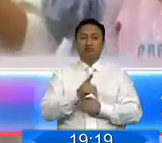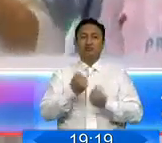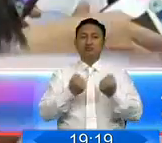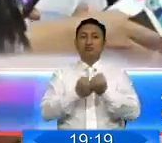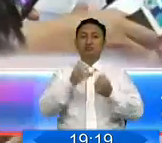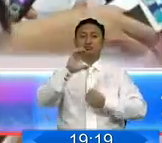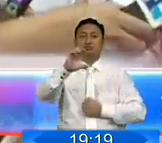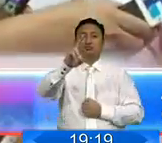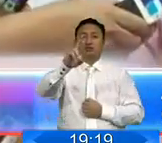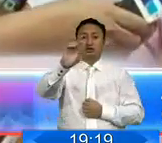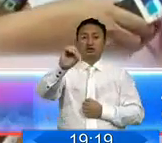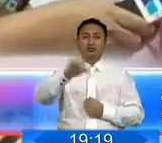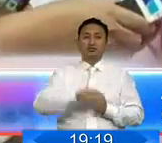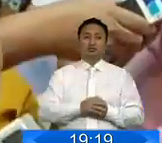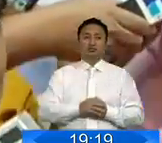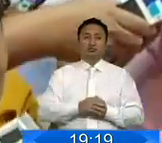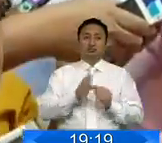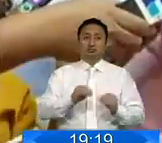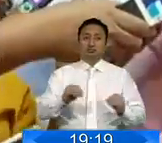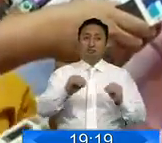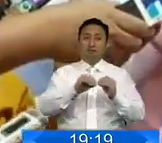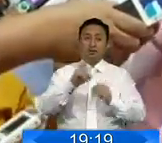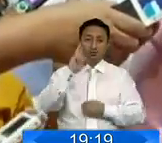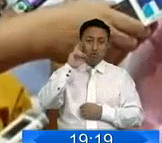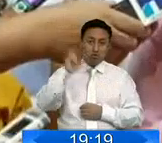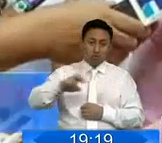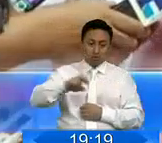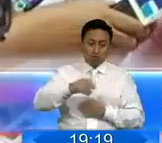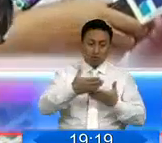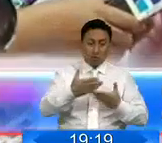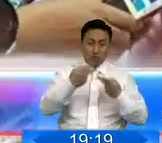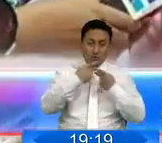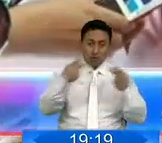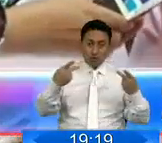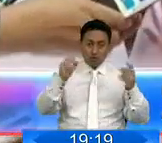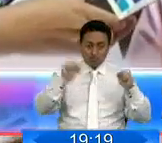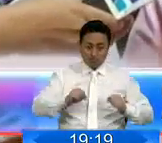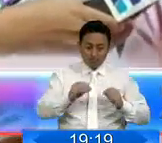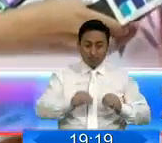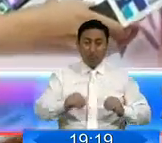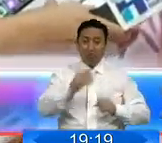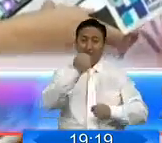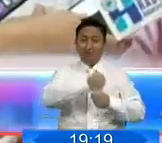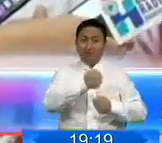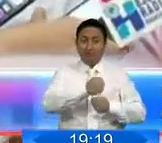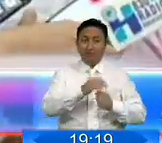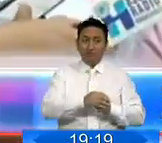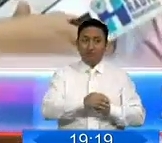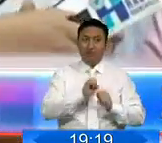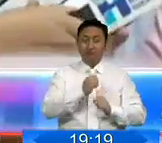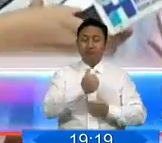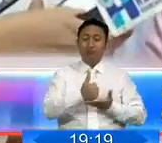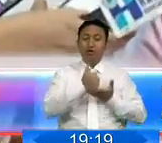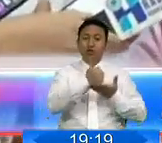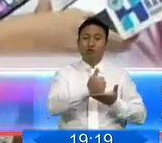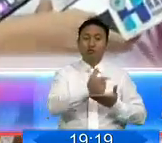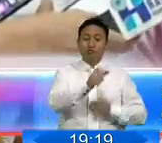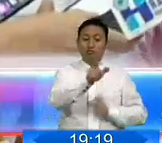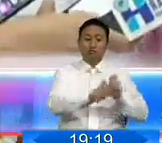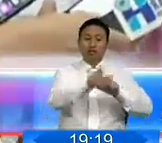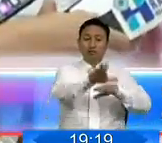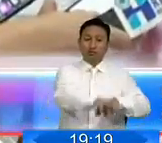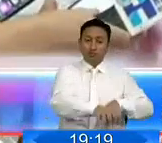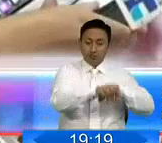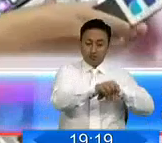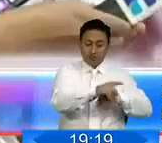Creo. A fomentar turismo, vamos a crear obra pública para generar empleo. Vamos a ayudar a los agricultores,